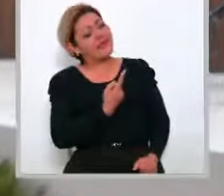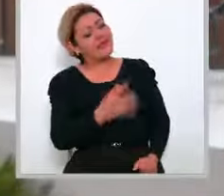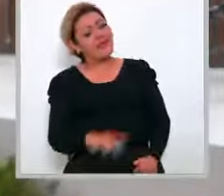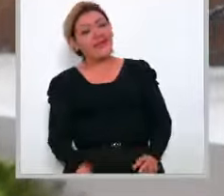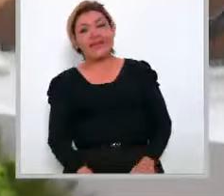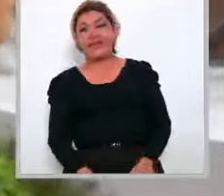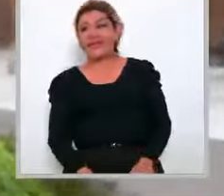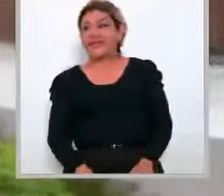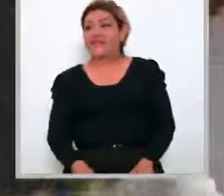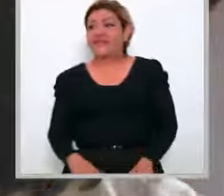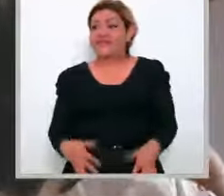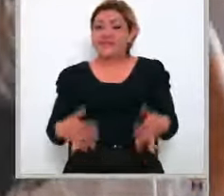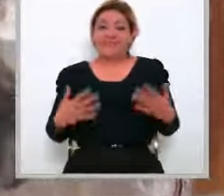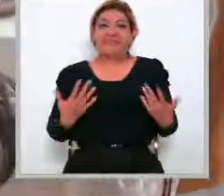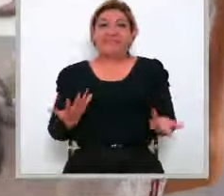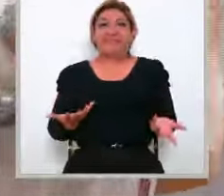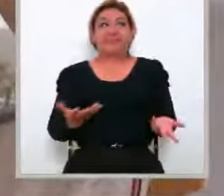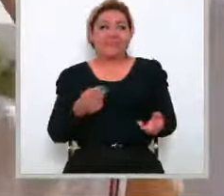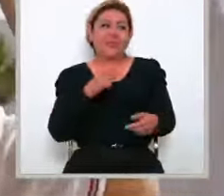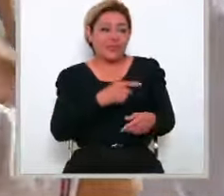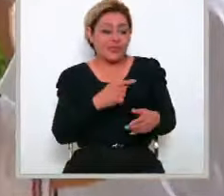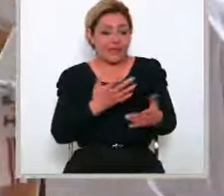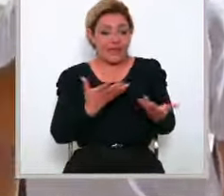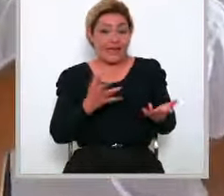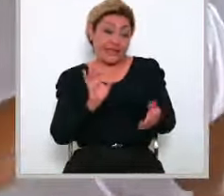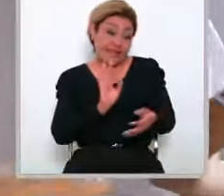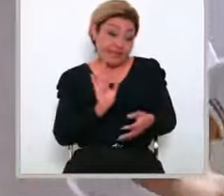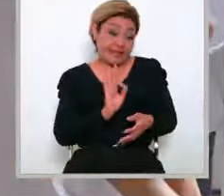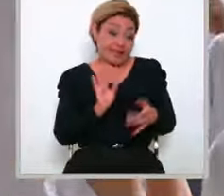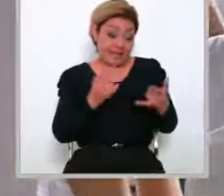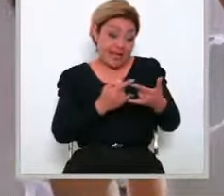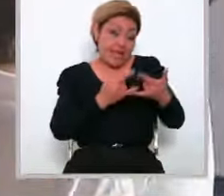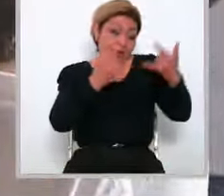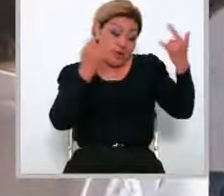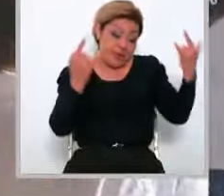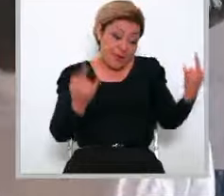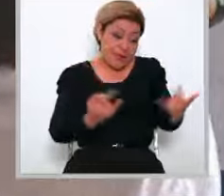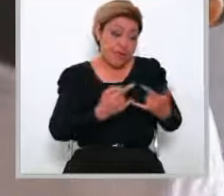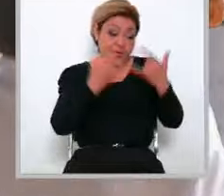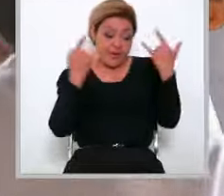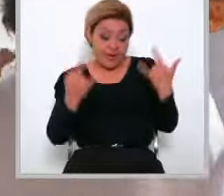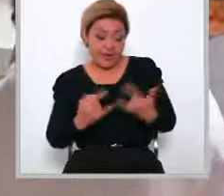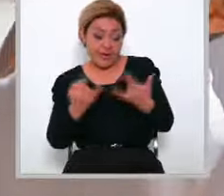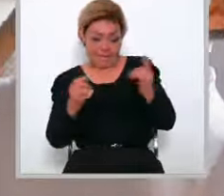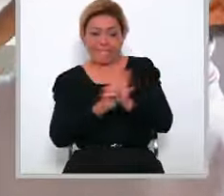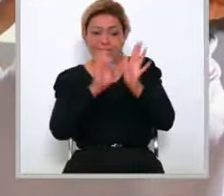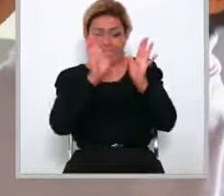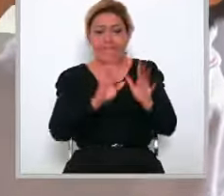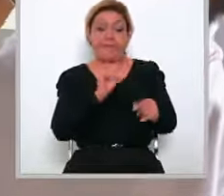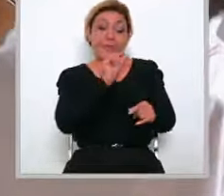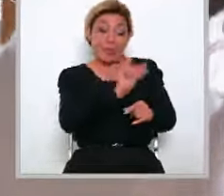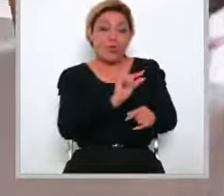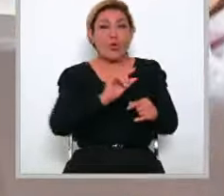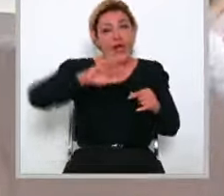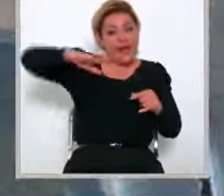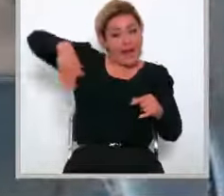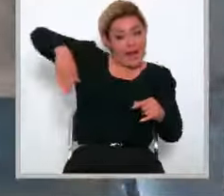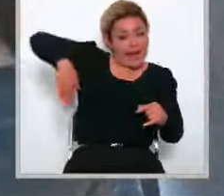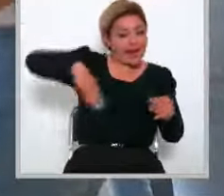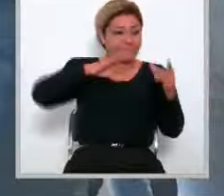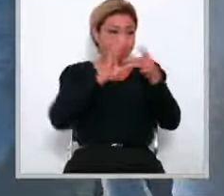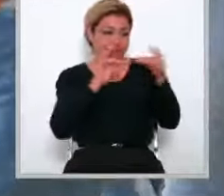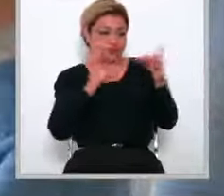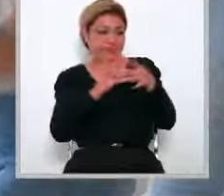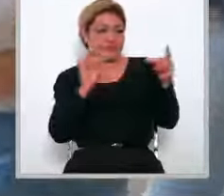historias que forman parte pues de algunas cuentos que también nos llevan. Por ejemplo, hace rato estábamos hablando que a ti te gusta mucho el cuento